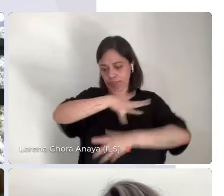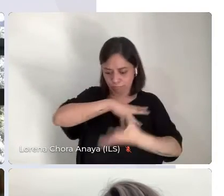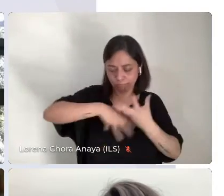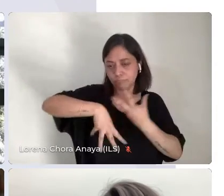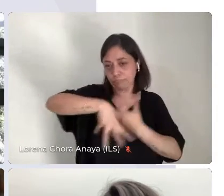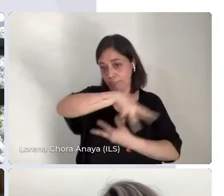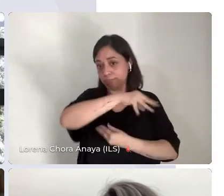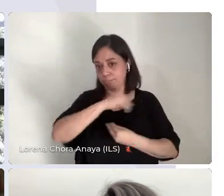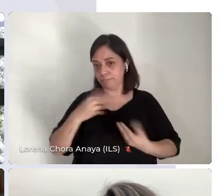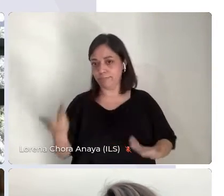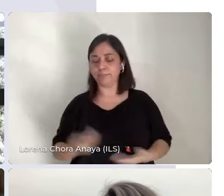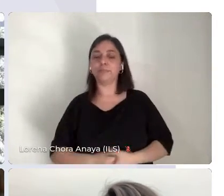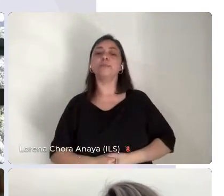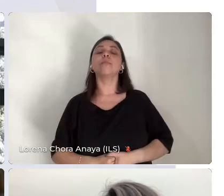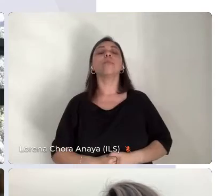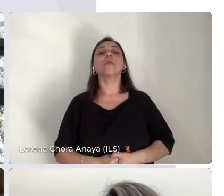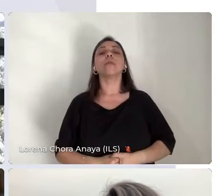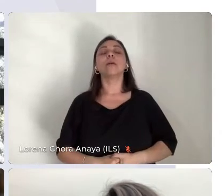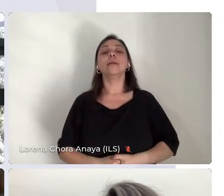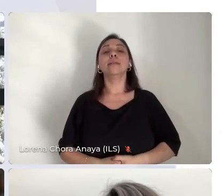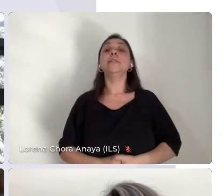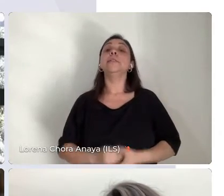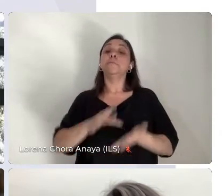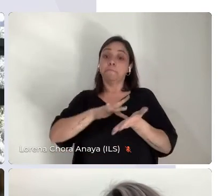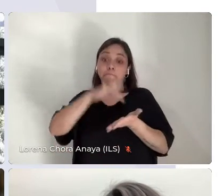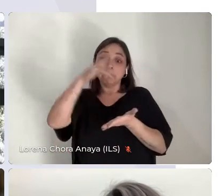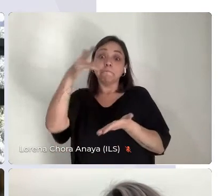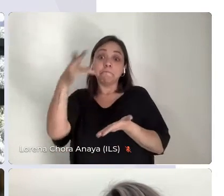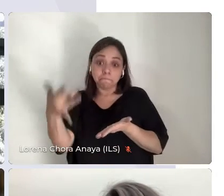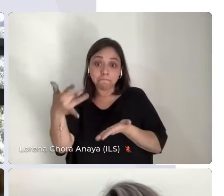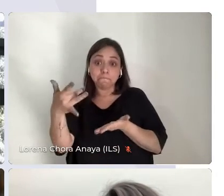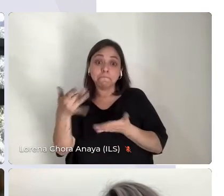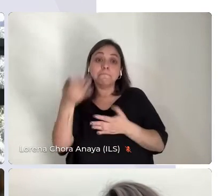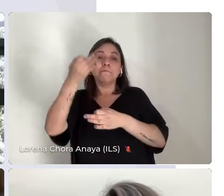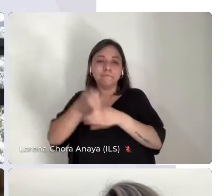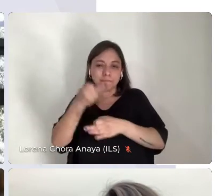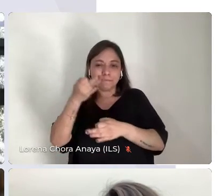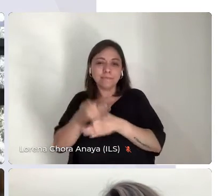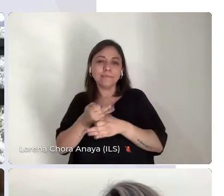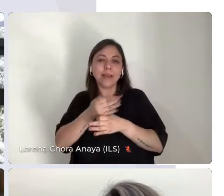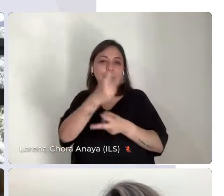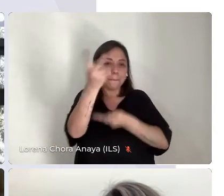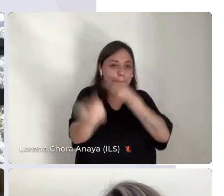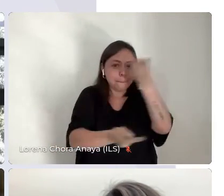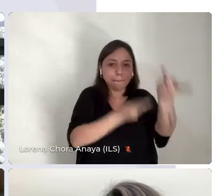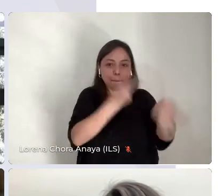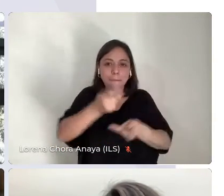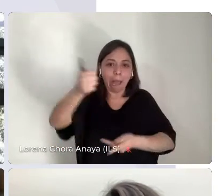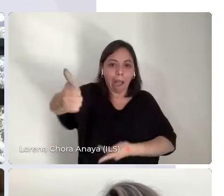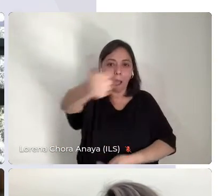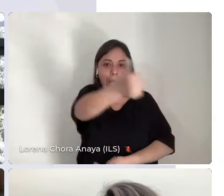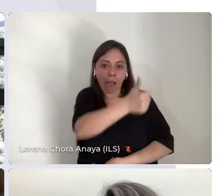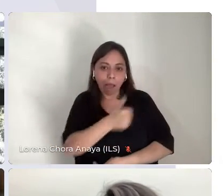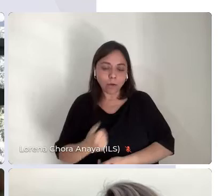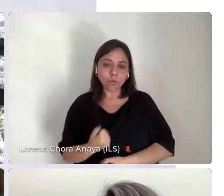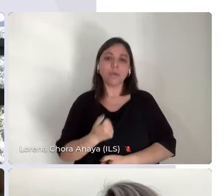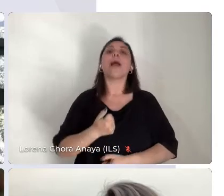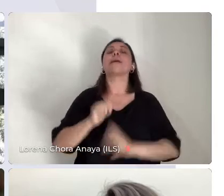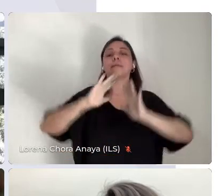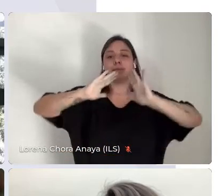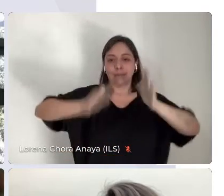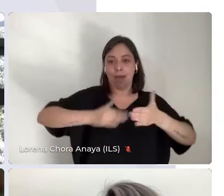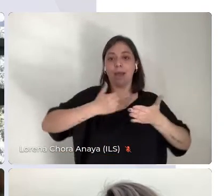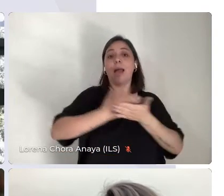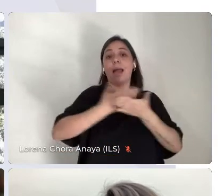¿no? Pues muchas gracias, ya terminamos entonces la primera ronda. Ahora vamos a pasar a la siguiente pregunta que tiene que ver